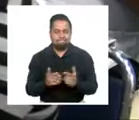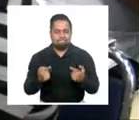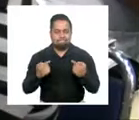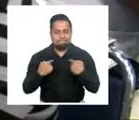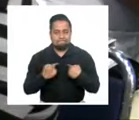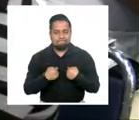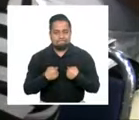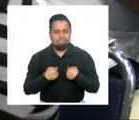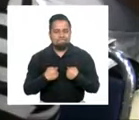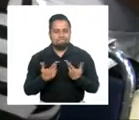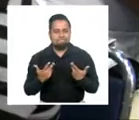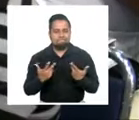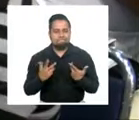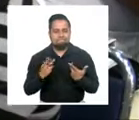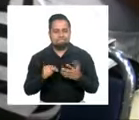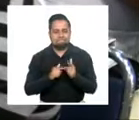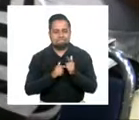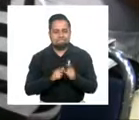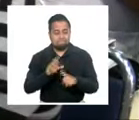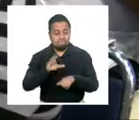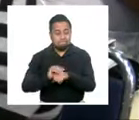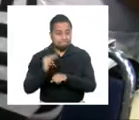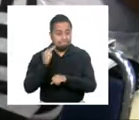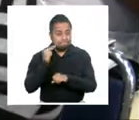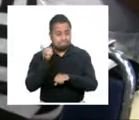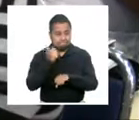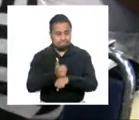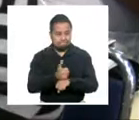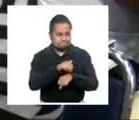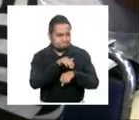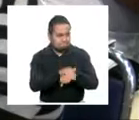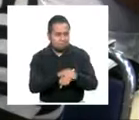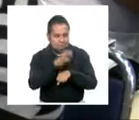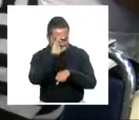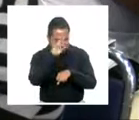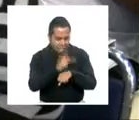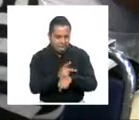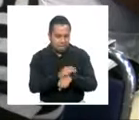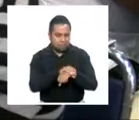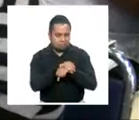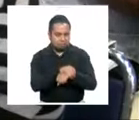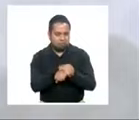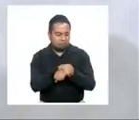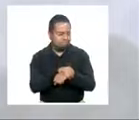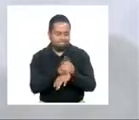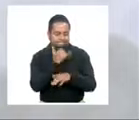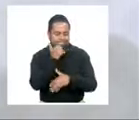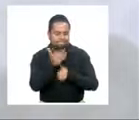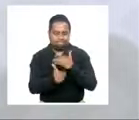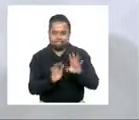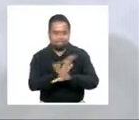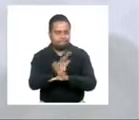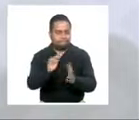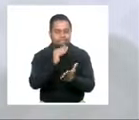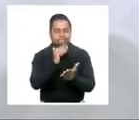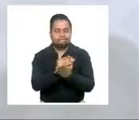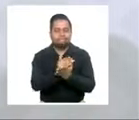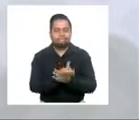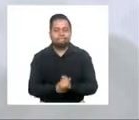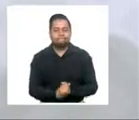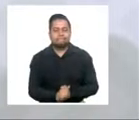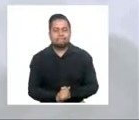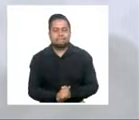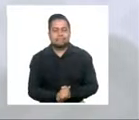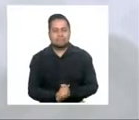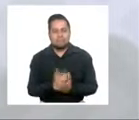no vamos a seguir otorgando fiats a amigos, compadres. Eso se acabó.